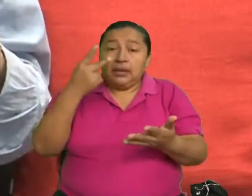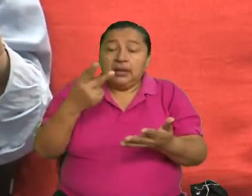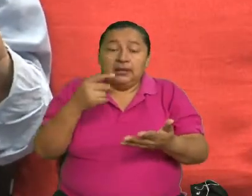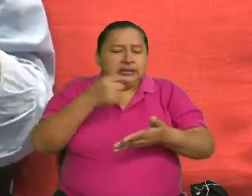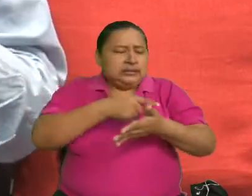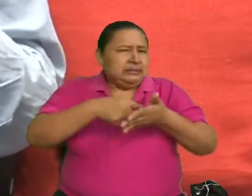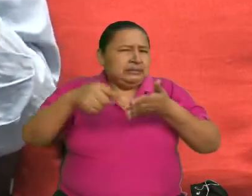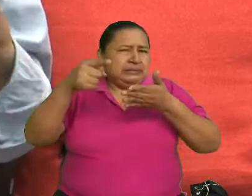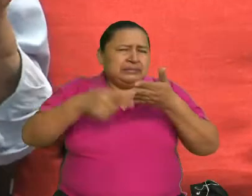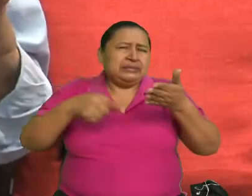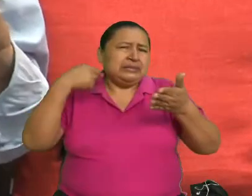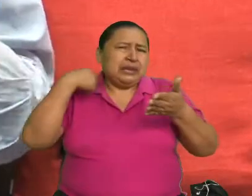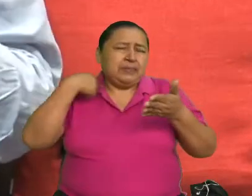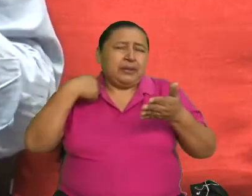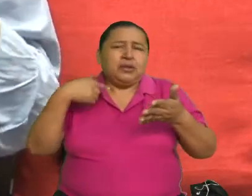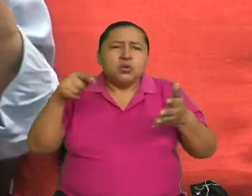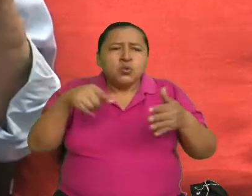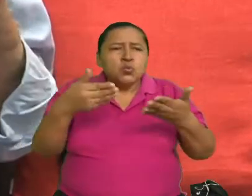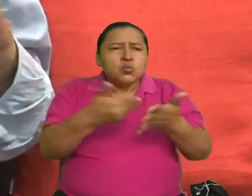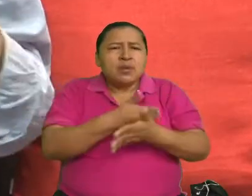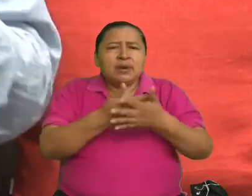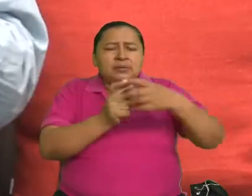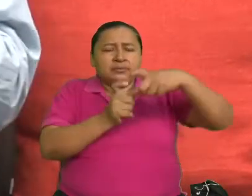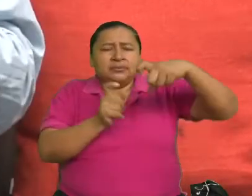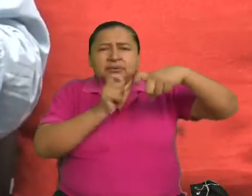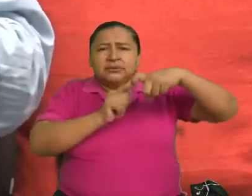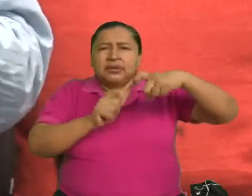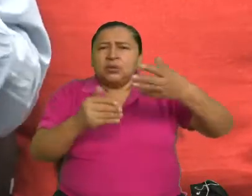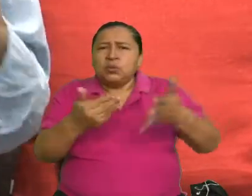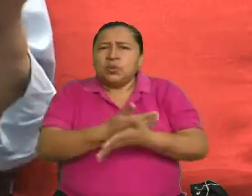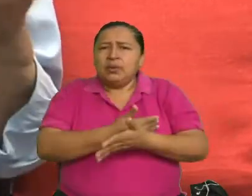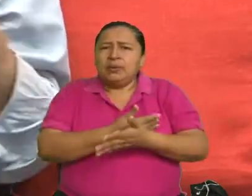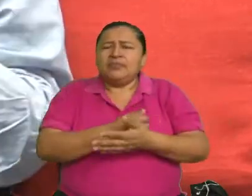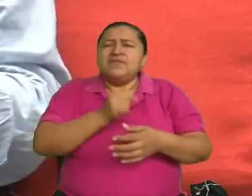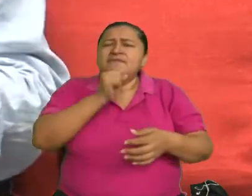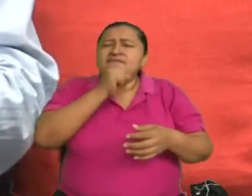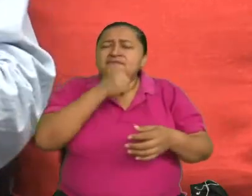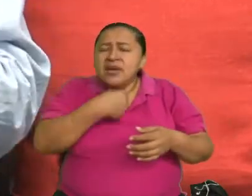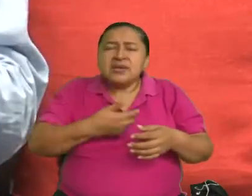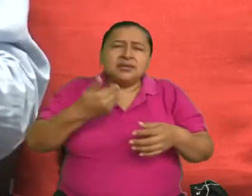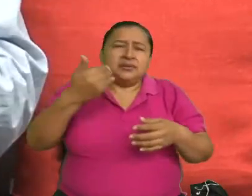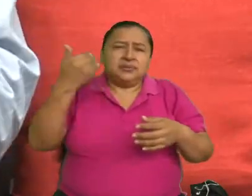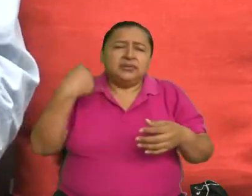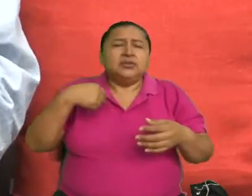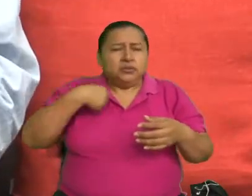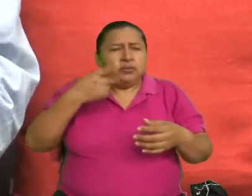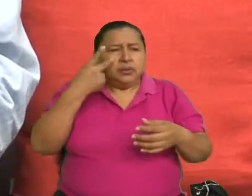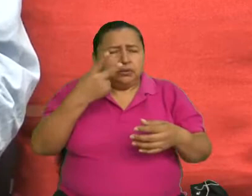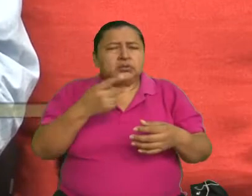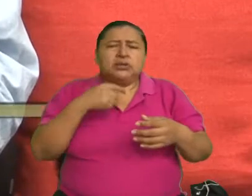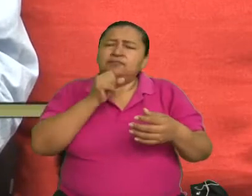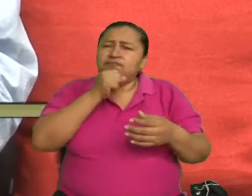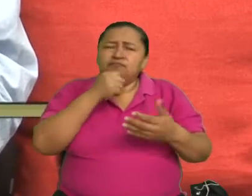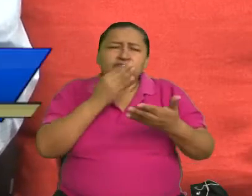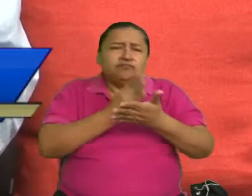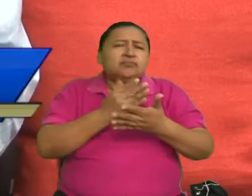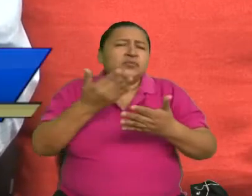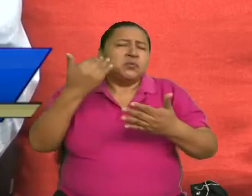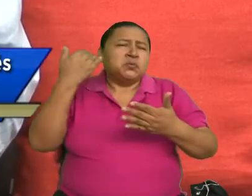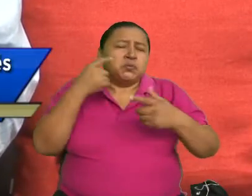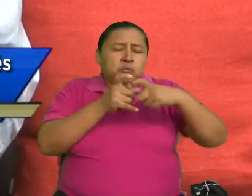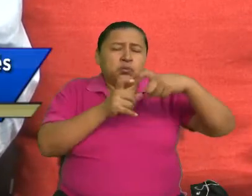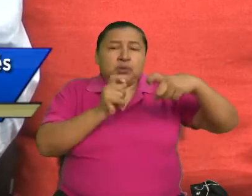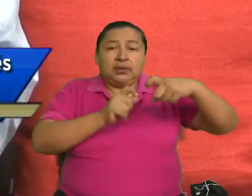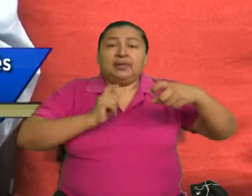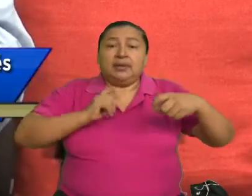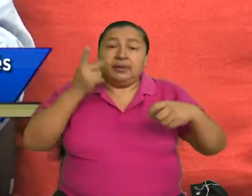semana, hasta unas recetas nuevas, yo me he encontrado recetas nuevas y antiguas. Ahí me encontré muchas antiguas que tenían que ver con el